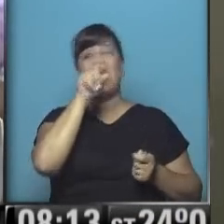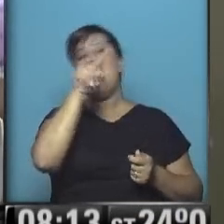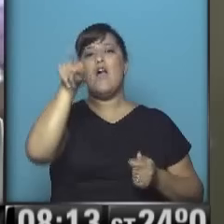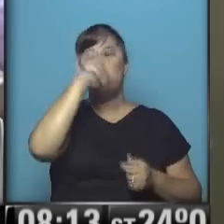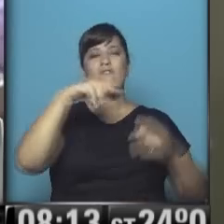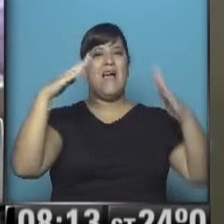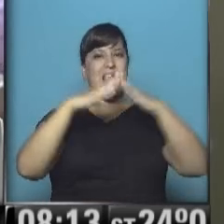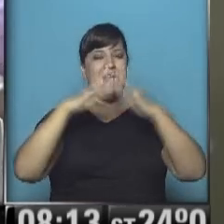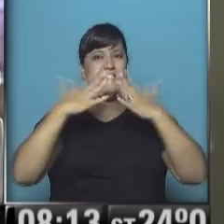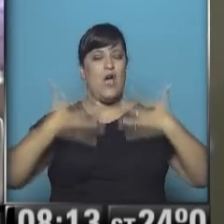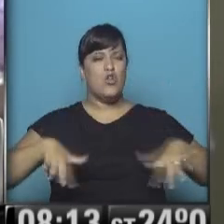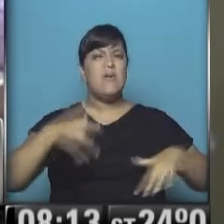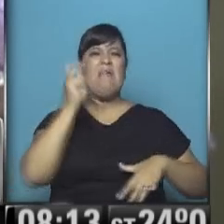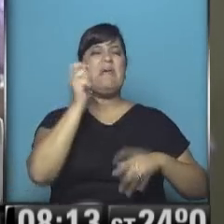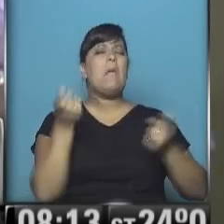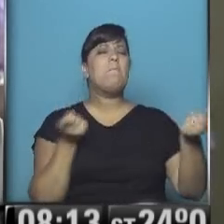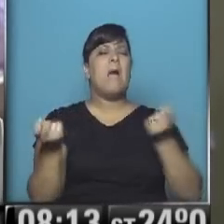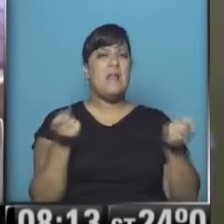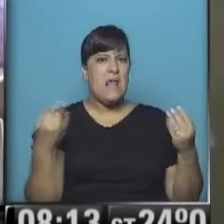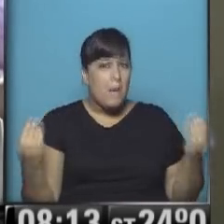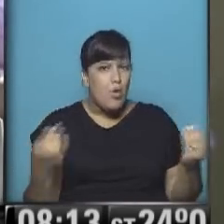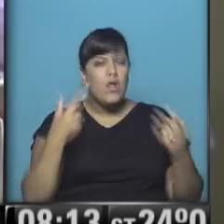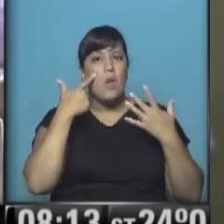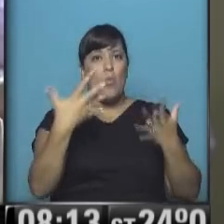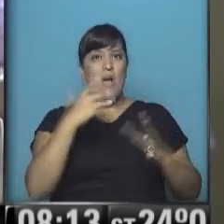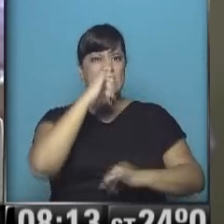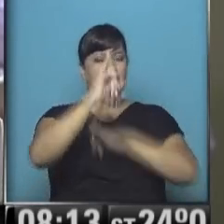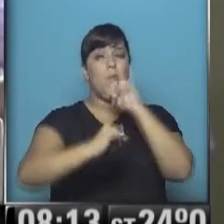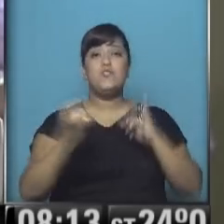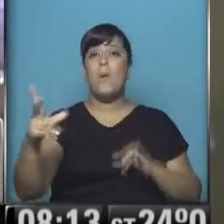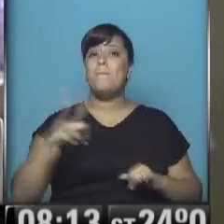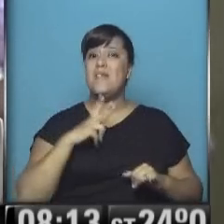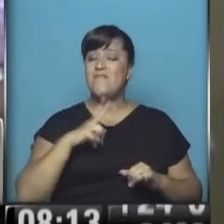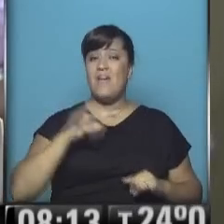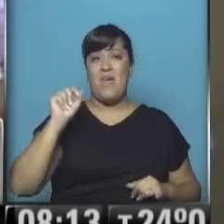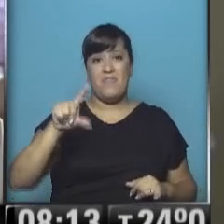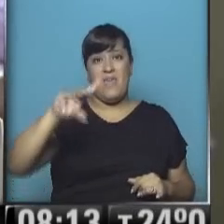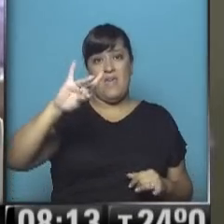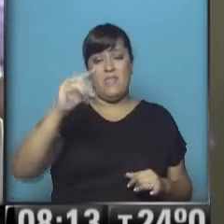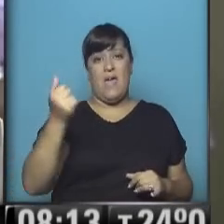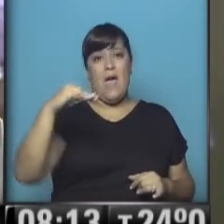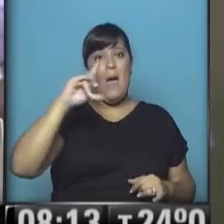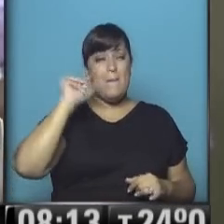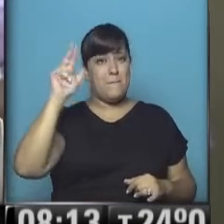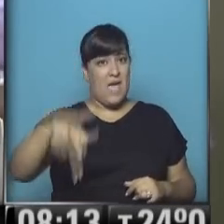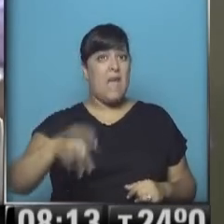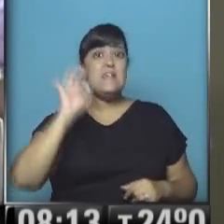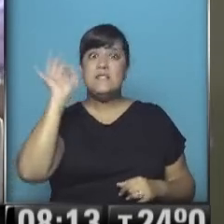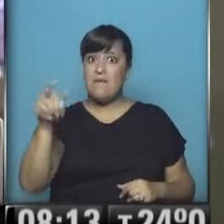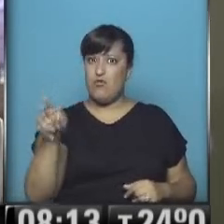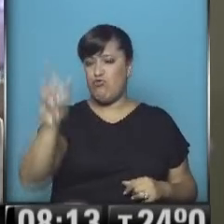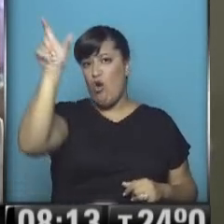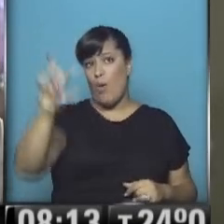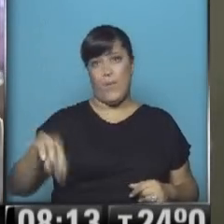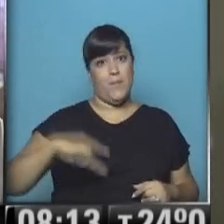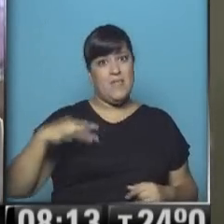@casarosada y por qué revelaron datos privados de Damián Pacher, teniendo en cuenta que forman parte de su vida